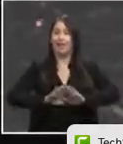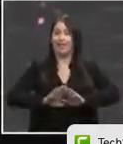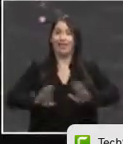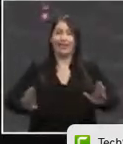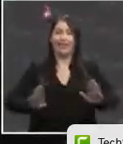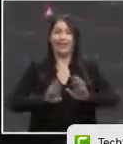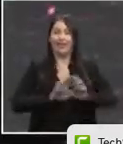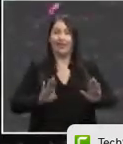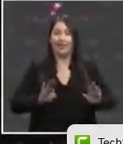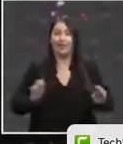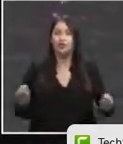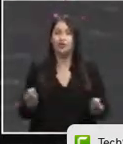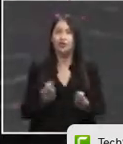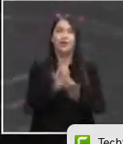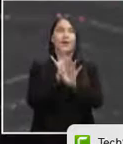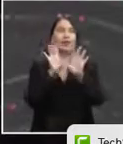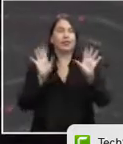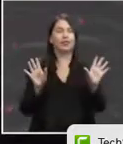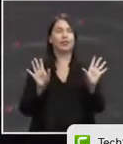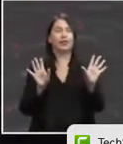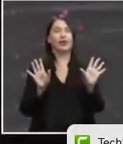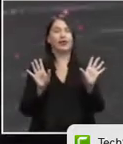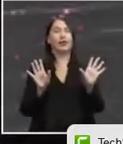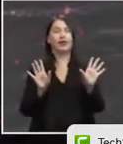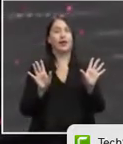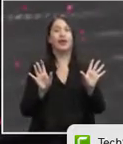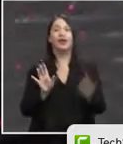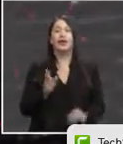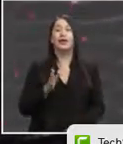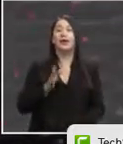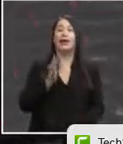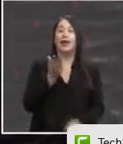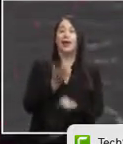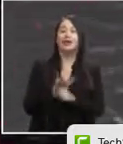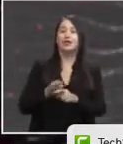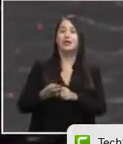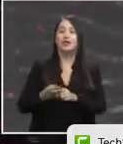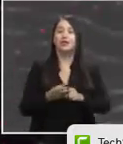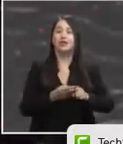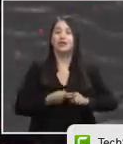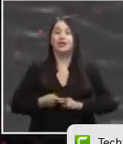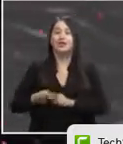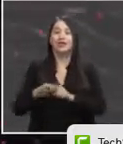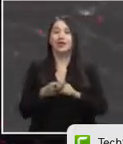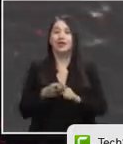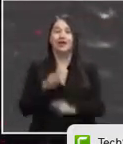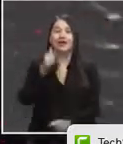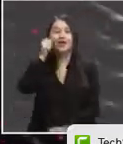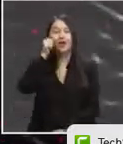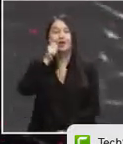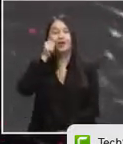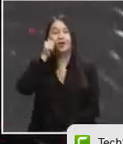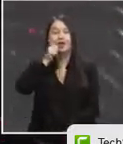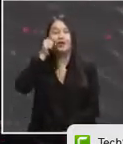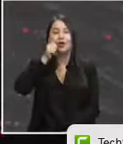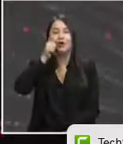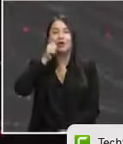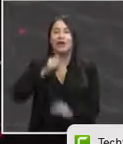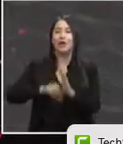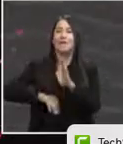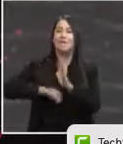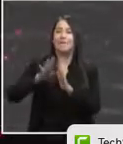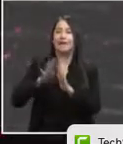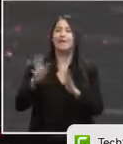A nadie puede sorprenderle la afirmación de que estamos frente a una sociedad que cada vez se torna más y